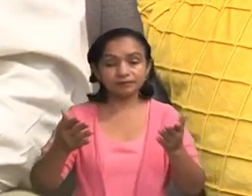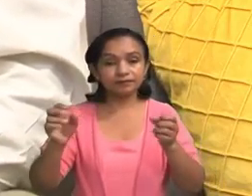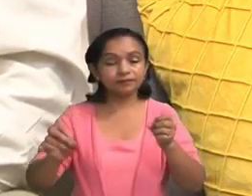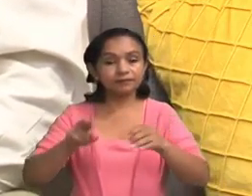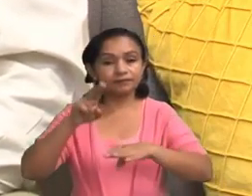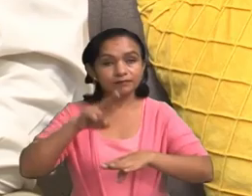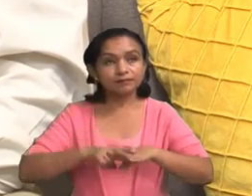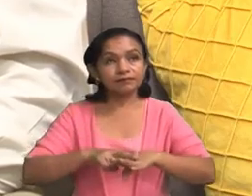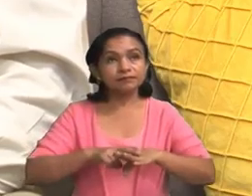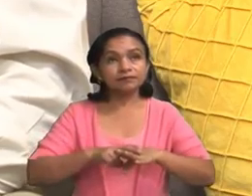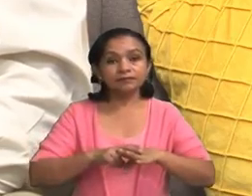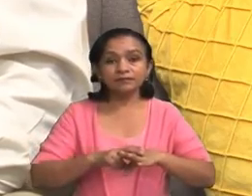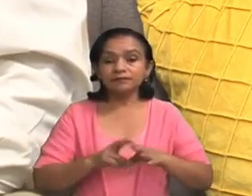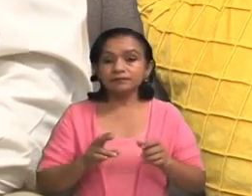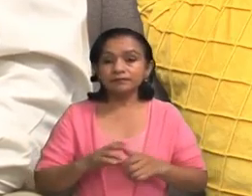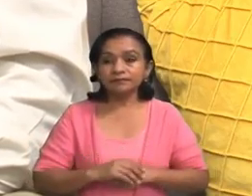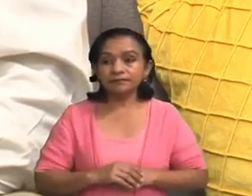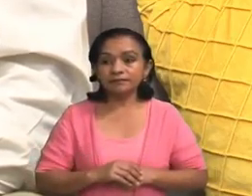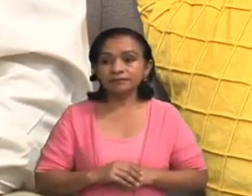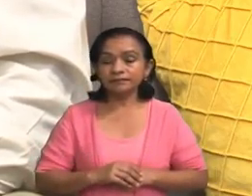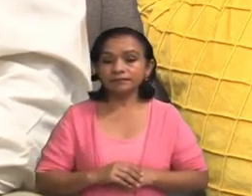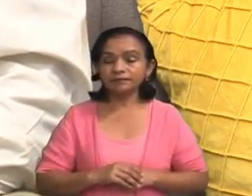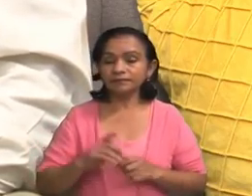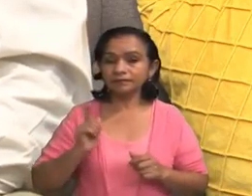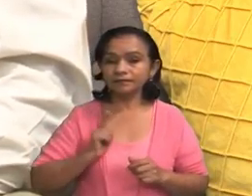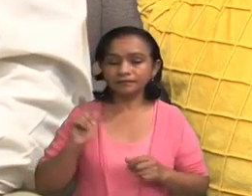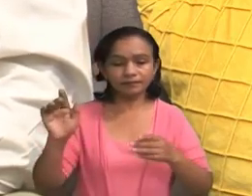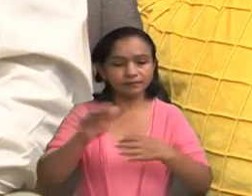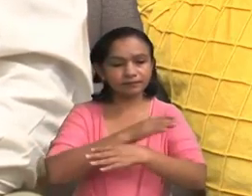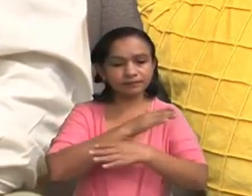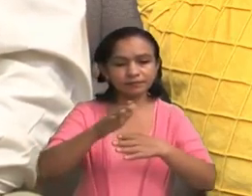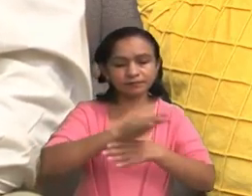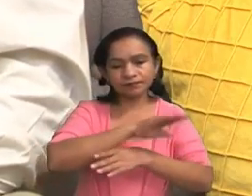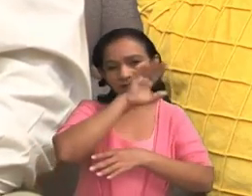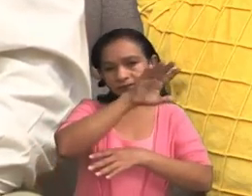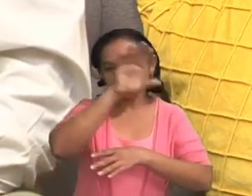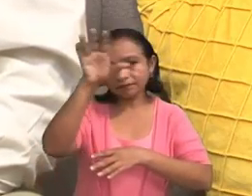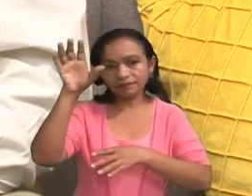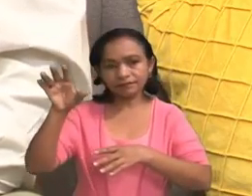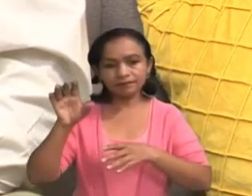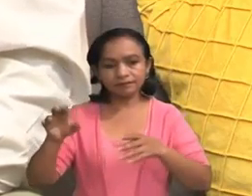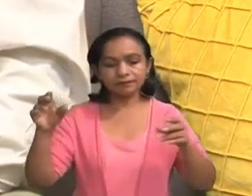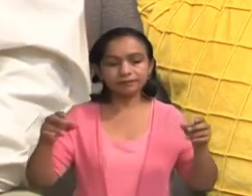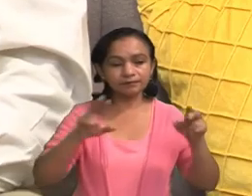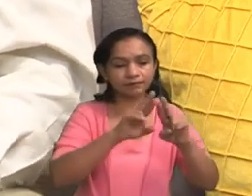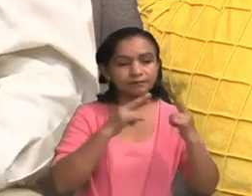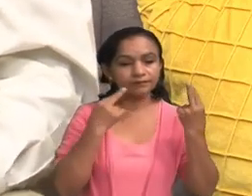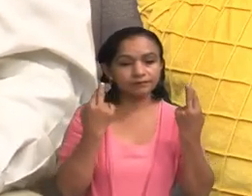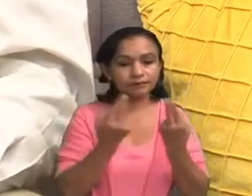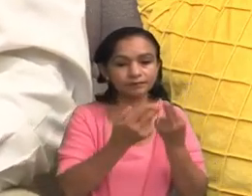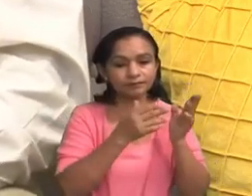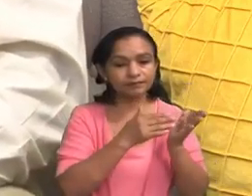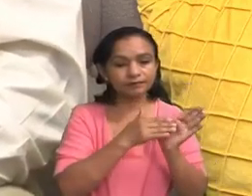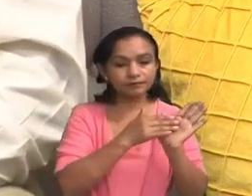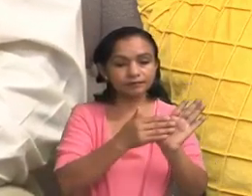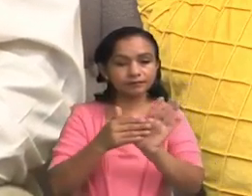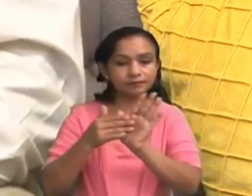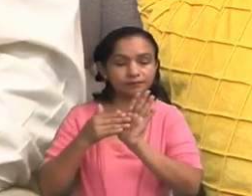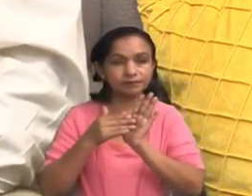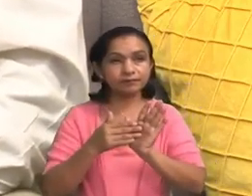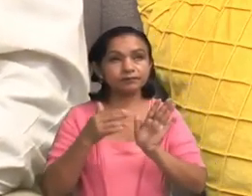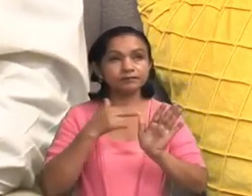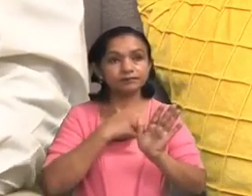nacional, porque ahí van a llegar de distintas partes de Nicaragua, donde se van a estar mostrando sus productos, donde se